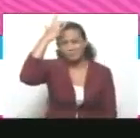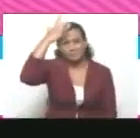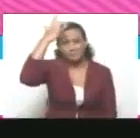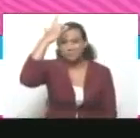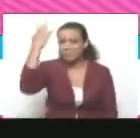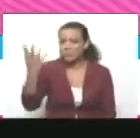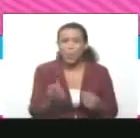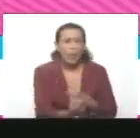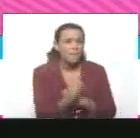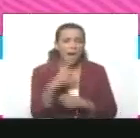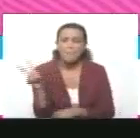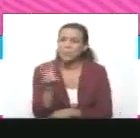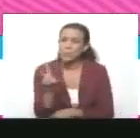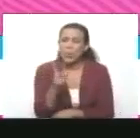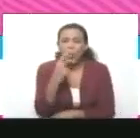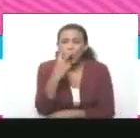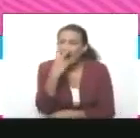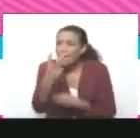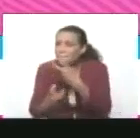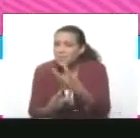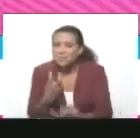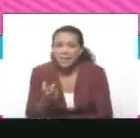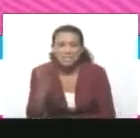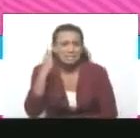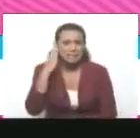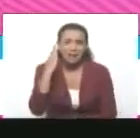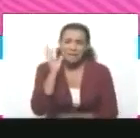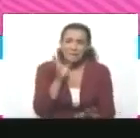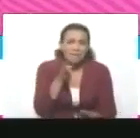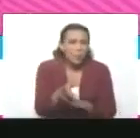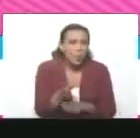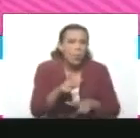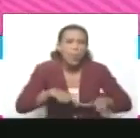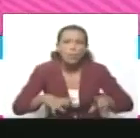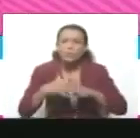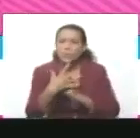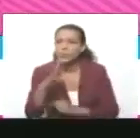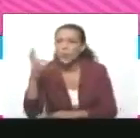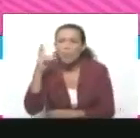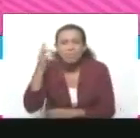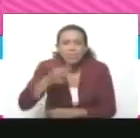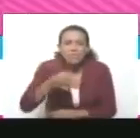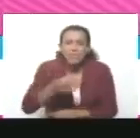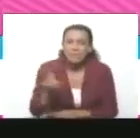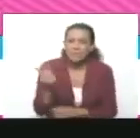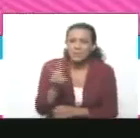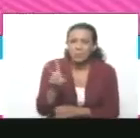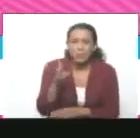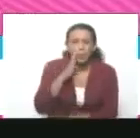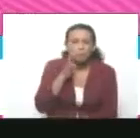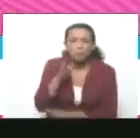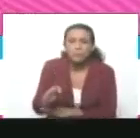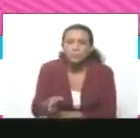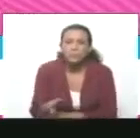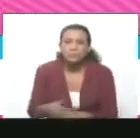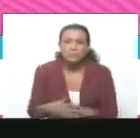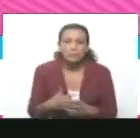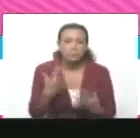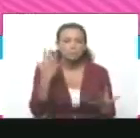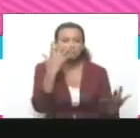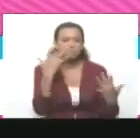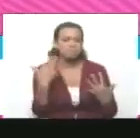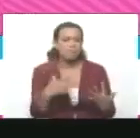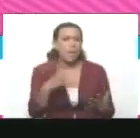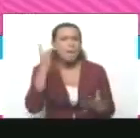han venido a Venezuela, no tienen fuentes directas, sencillamente lo que hacen es especular y